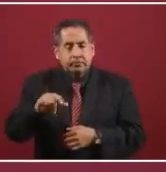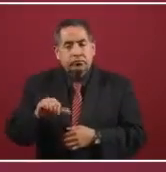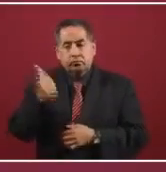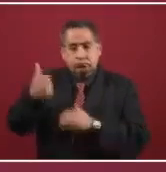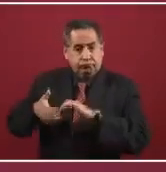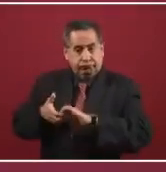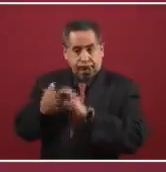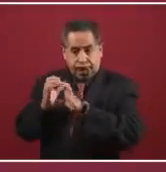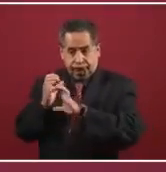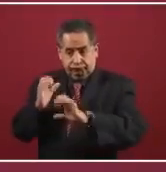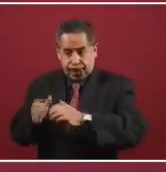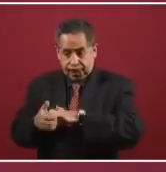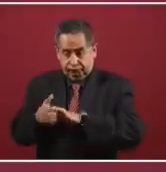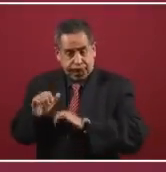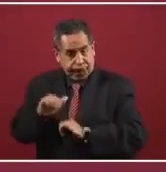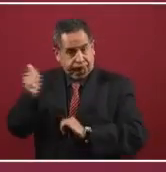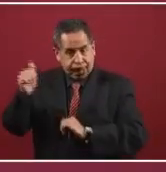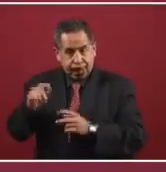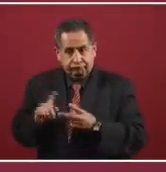Otro tráiler, ¿no?